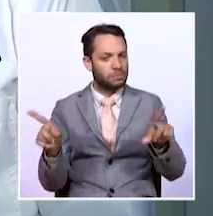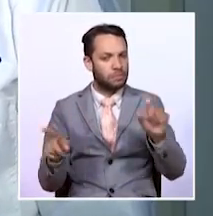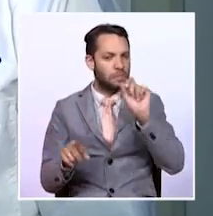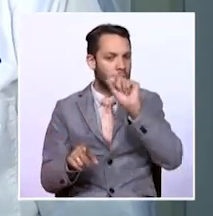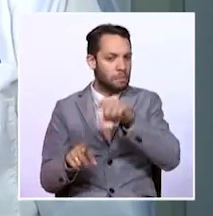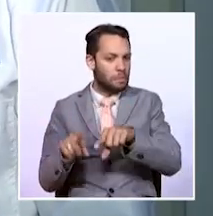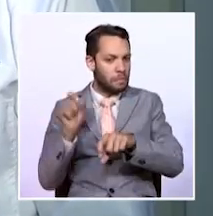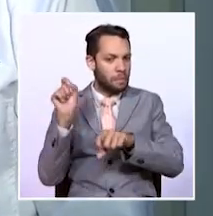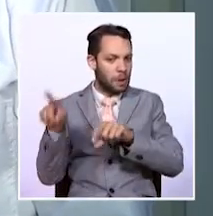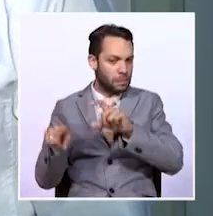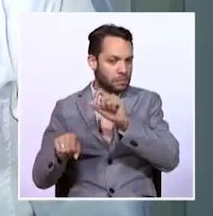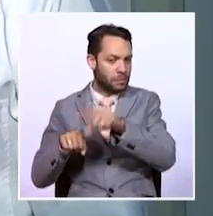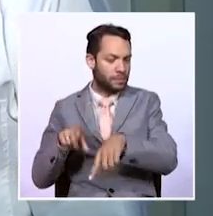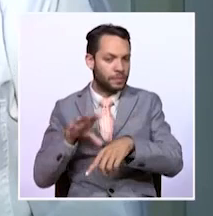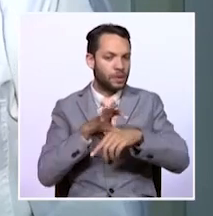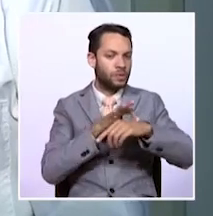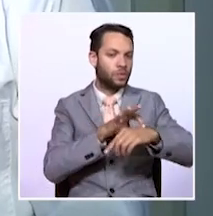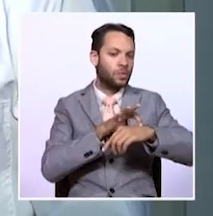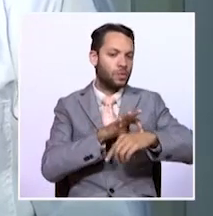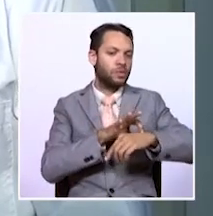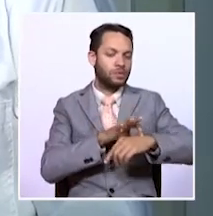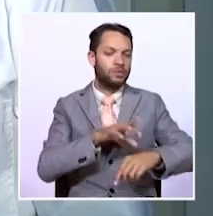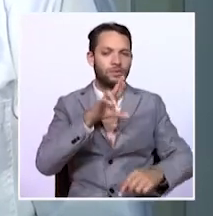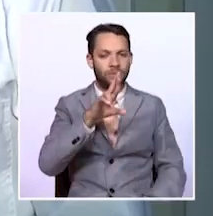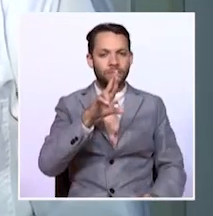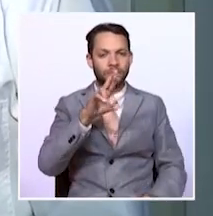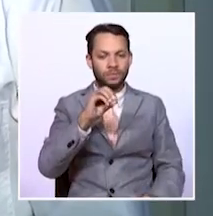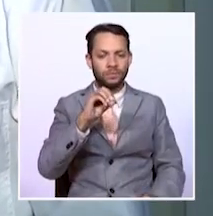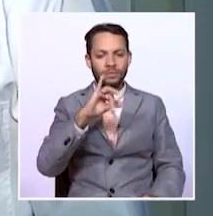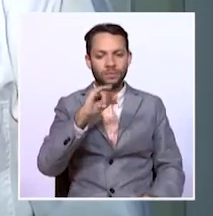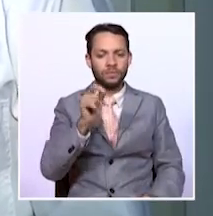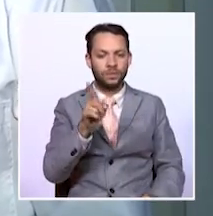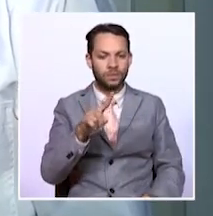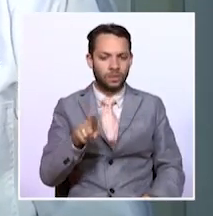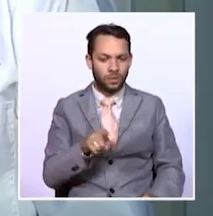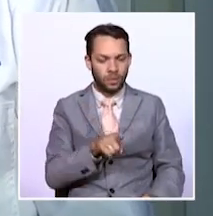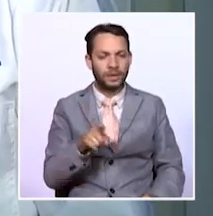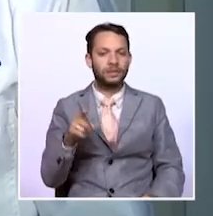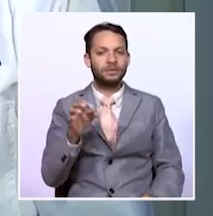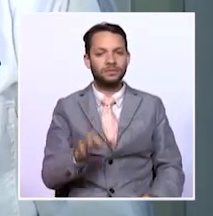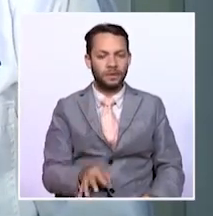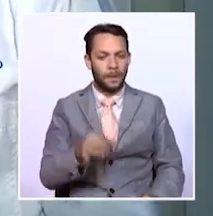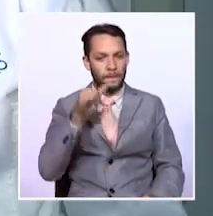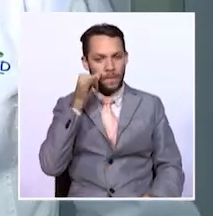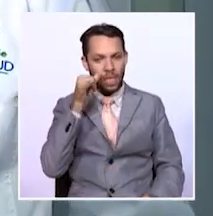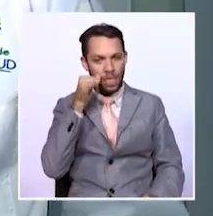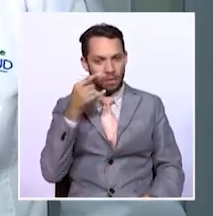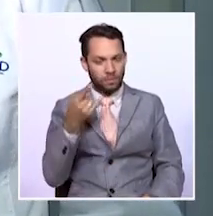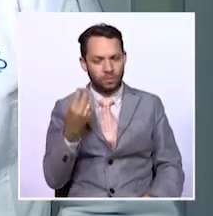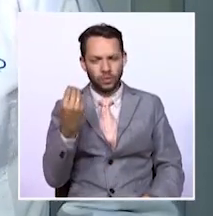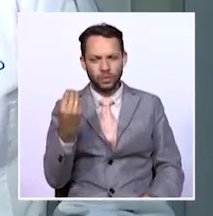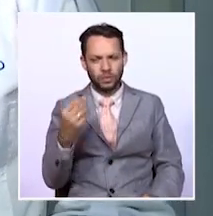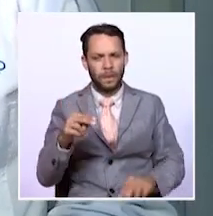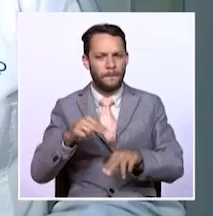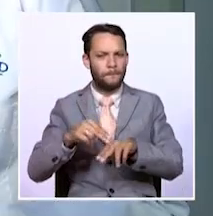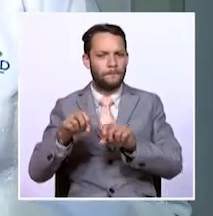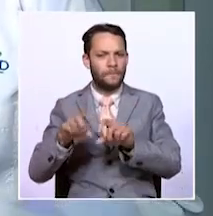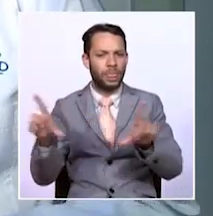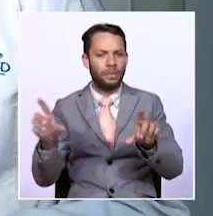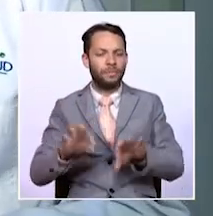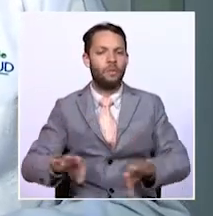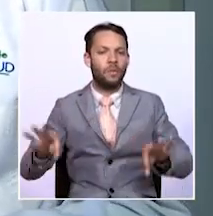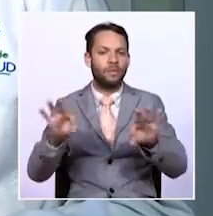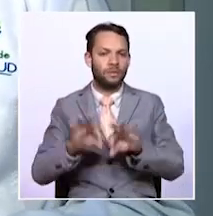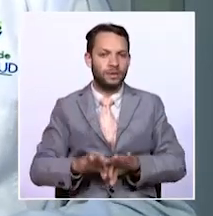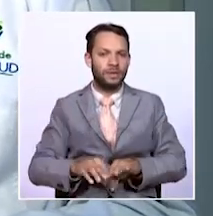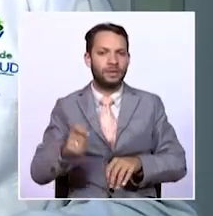de Medicamentos Doctor Rojas. Nos busquen en YouTube nuestros videos educativos y esperamos verlos en una próxima